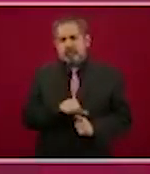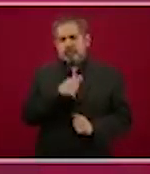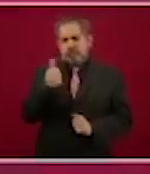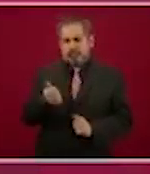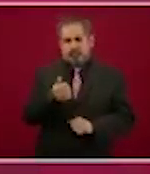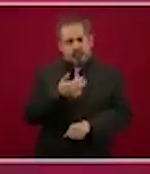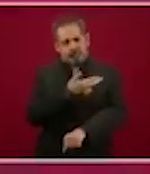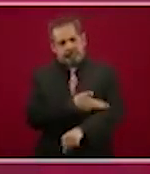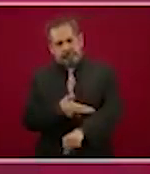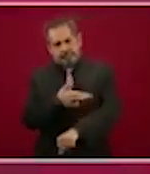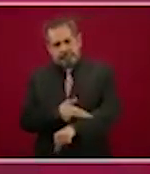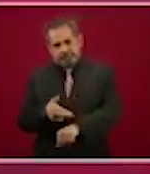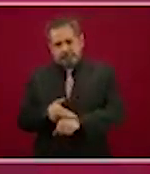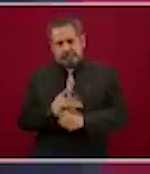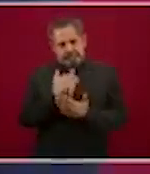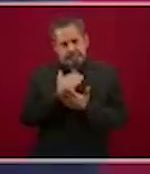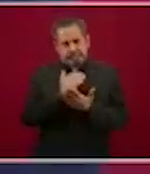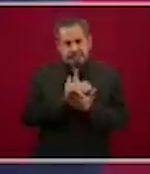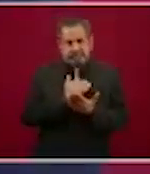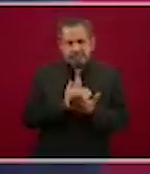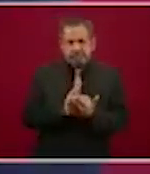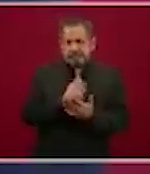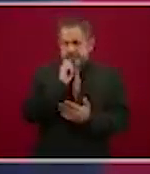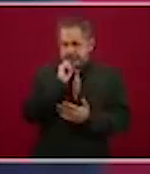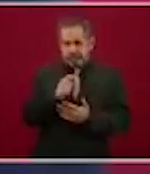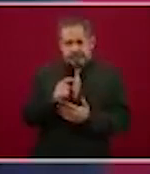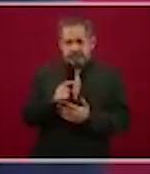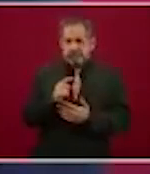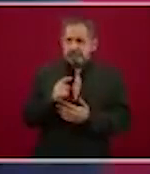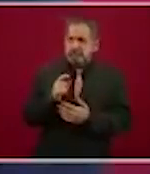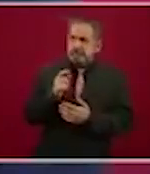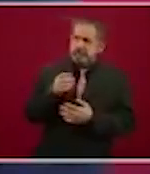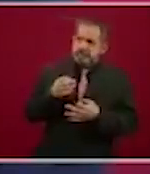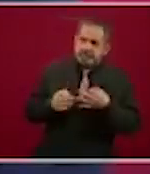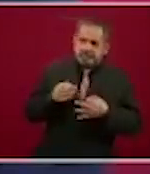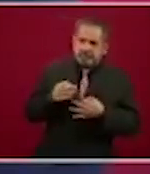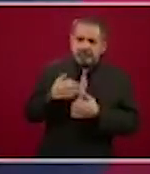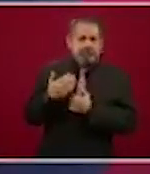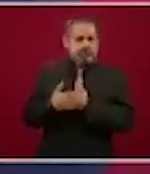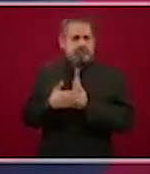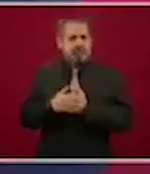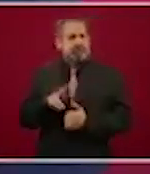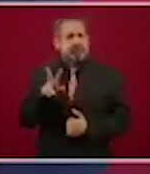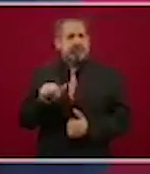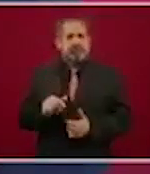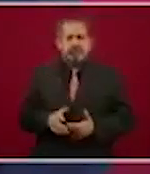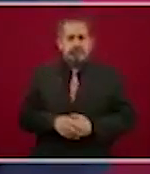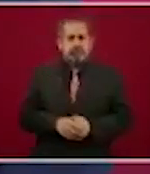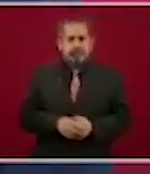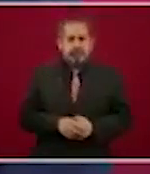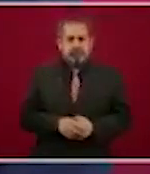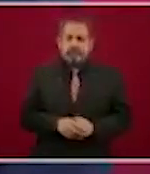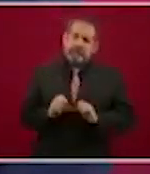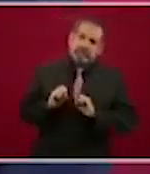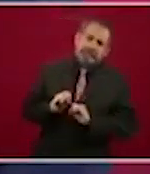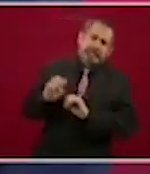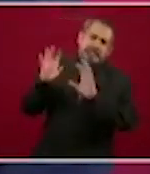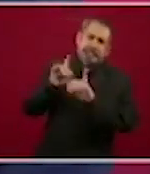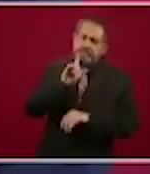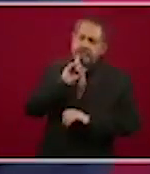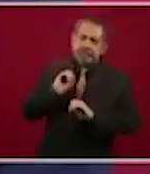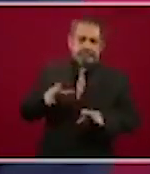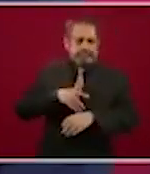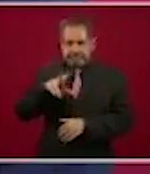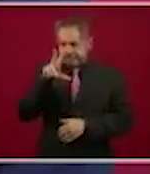de pesos que el instituto de salud para el bienestar invertirá en la compra de medicamentos dentro de la fase 2 de la contingencia